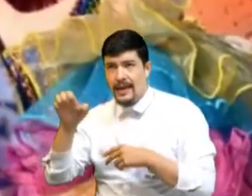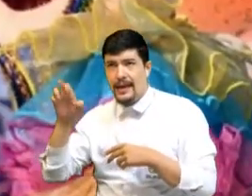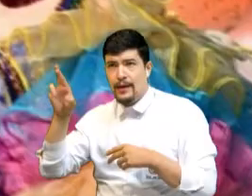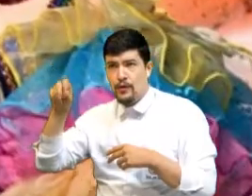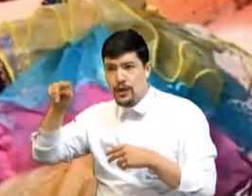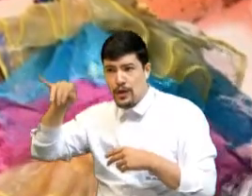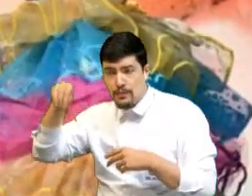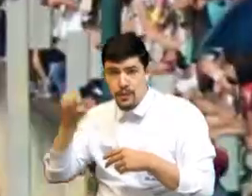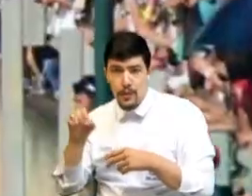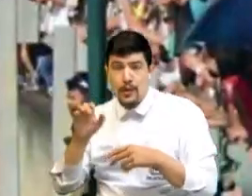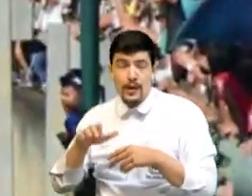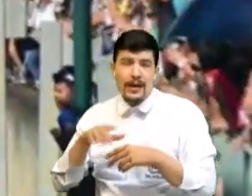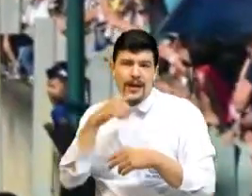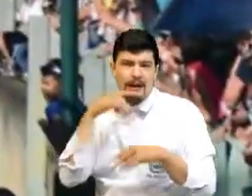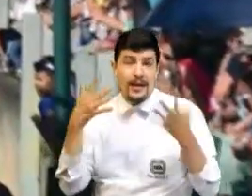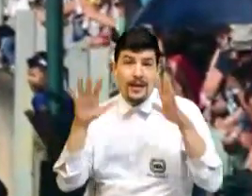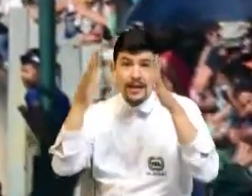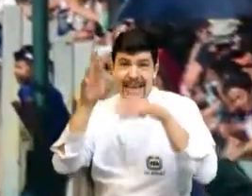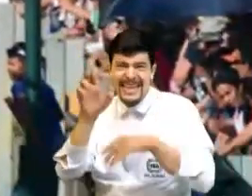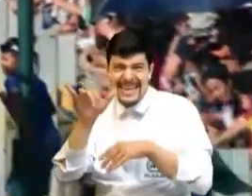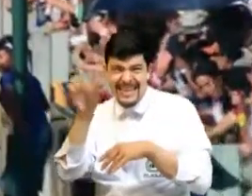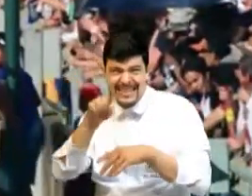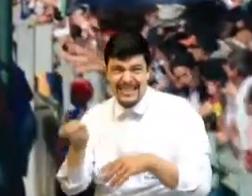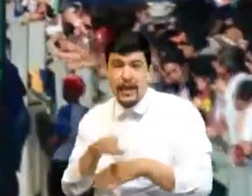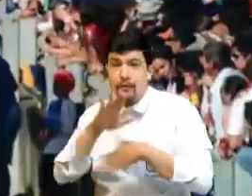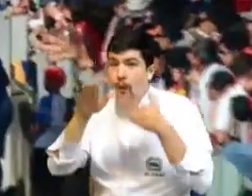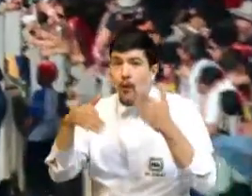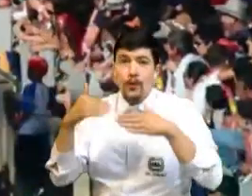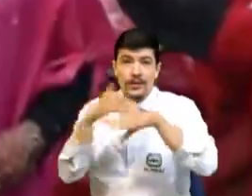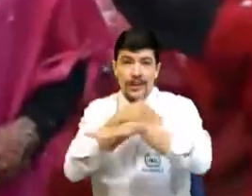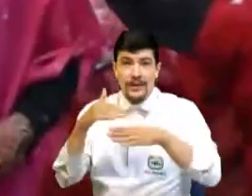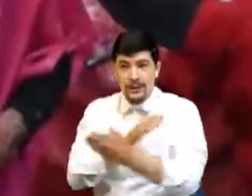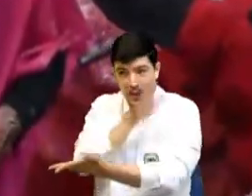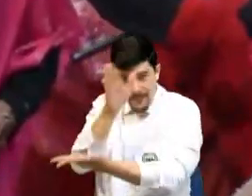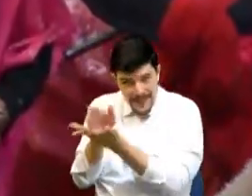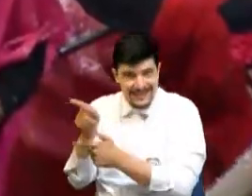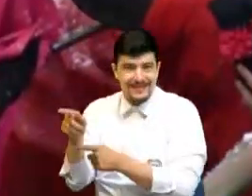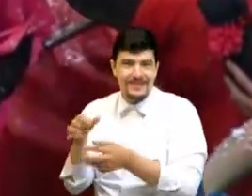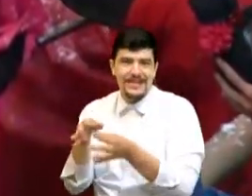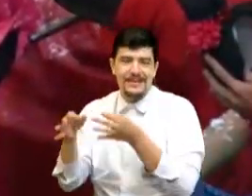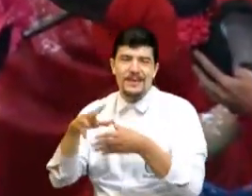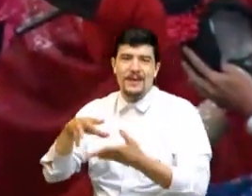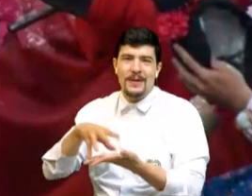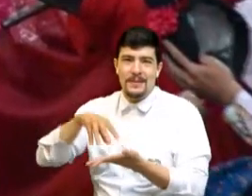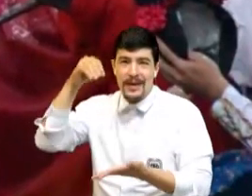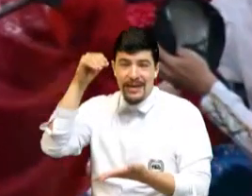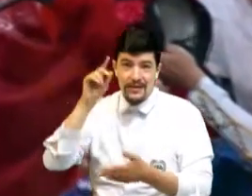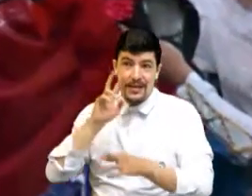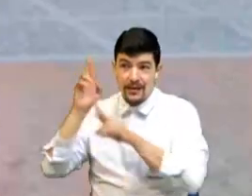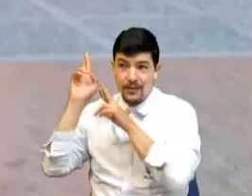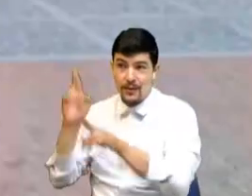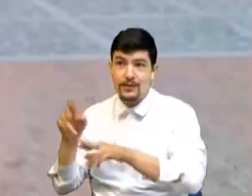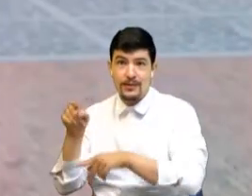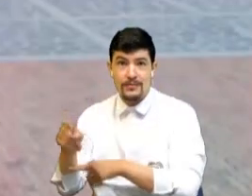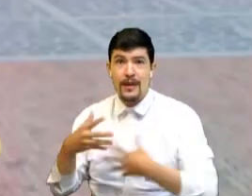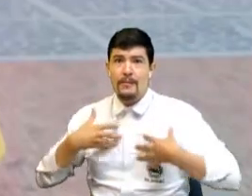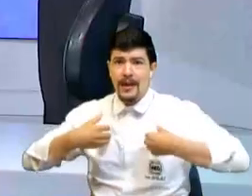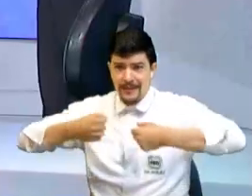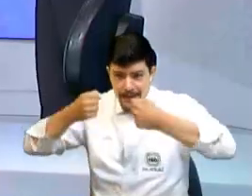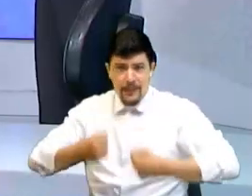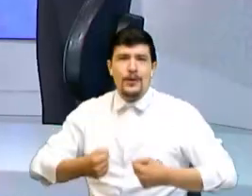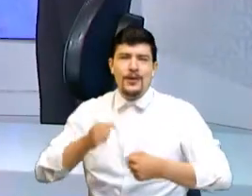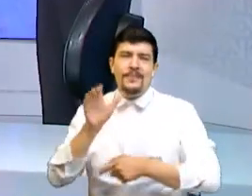todos los caminos conducen a Málaga, tierra hidalga y señorial, para vivir las ferias de San Jerónimo declaradas como patrimonio